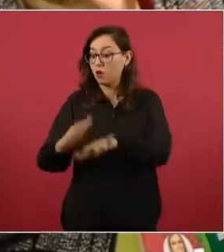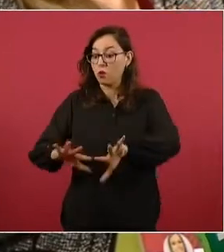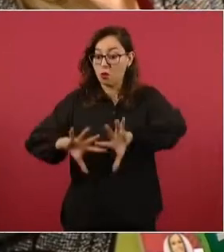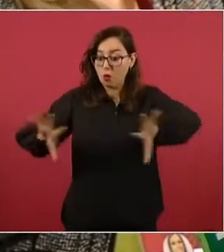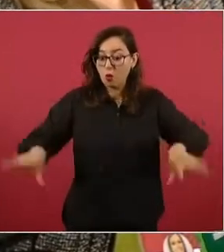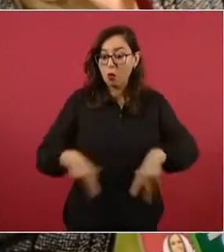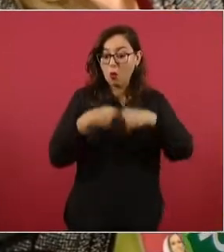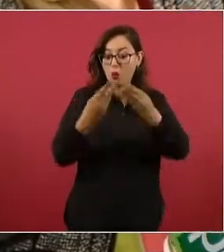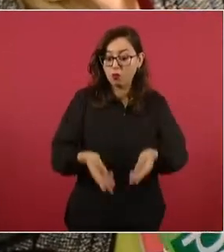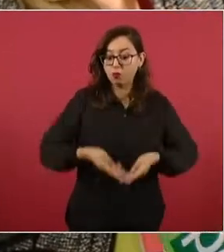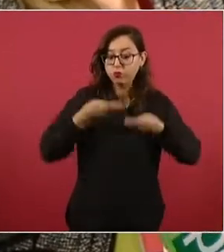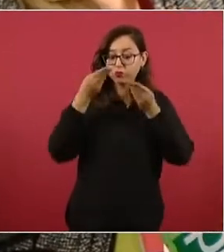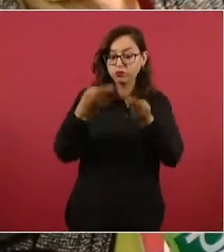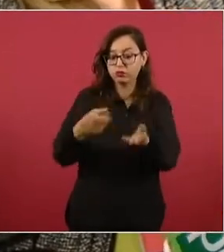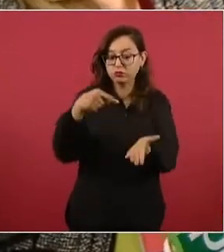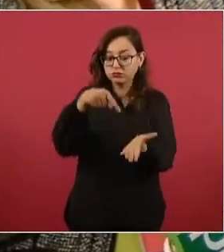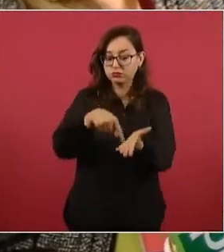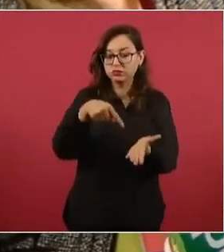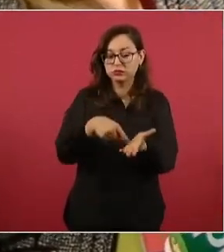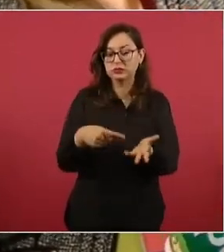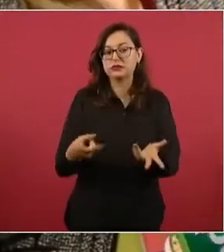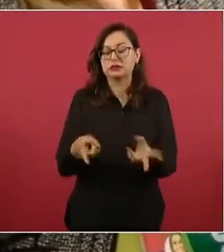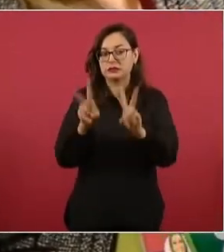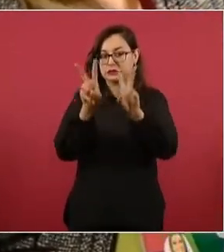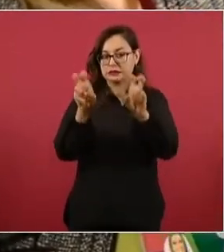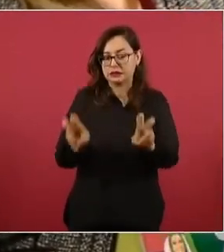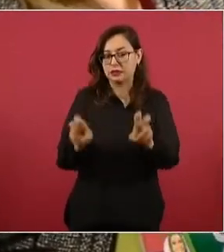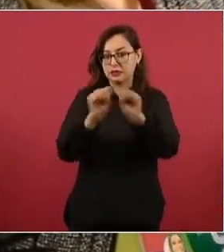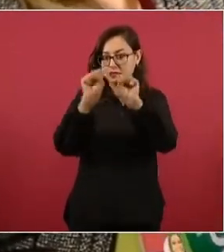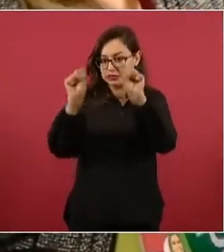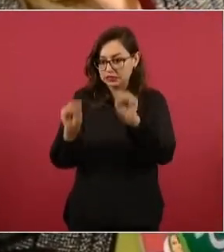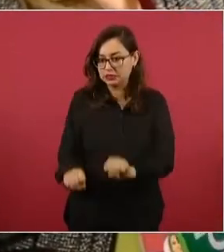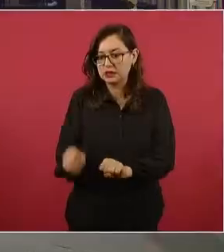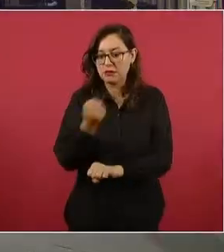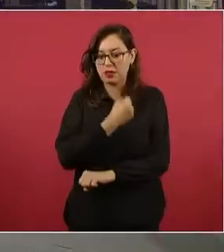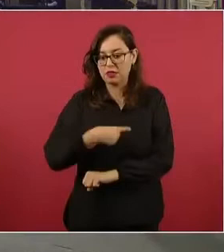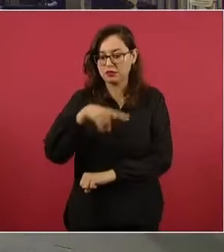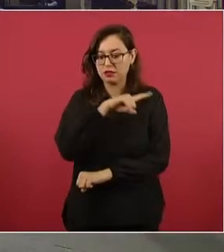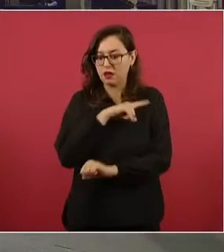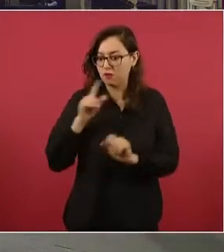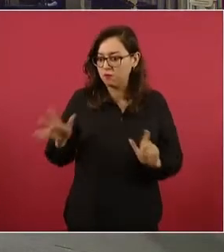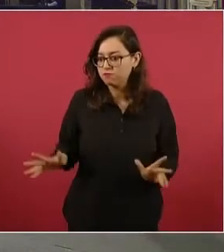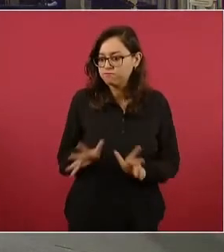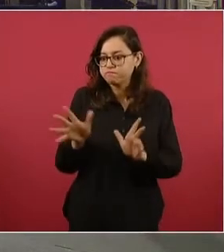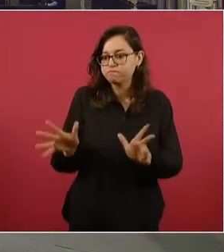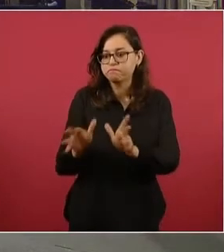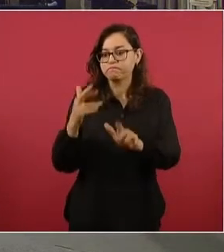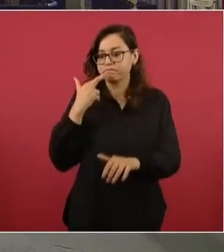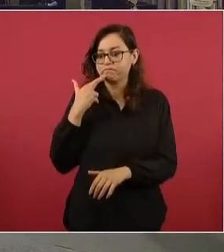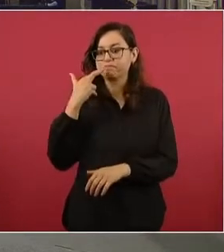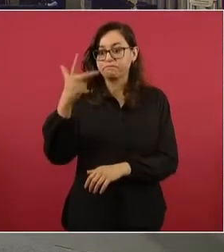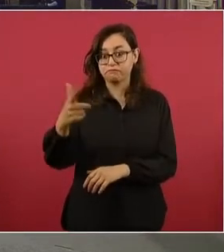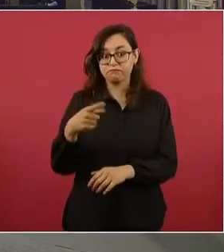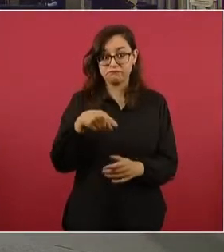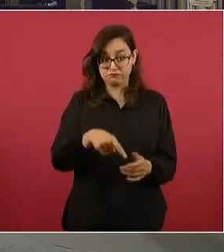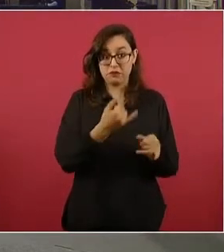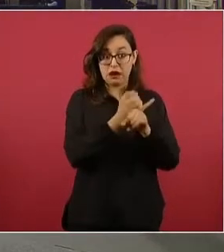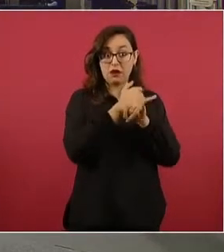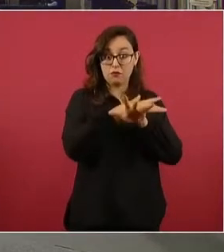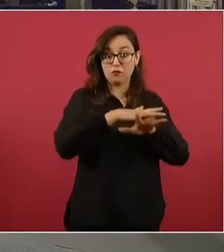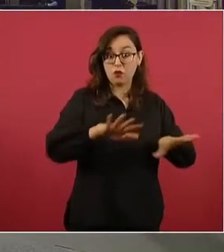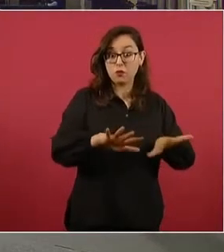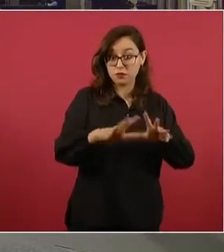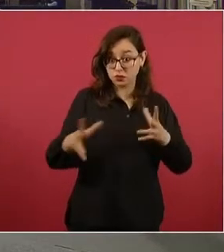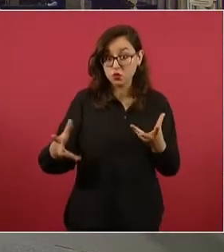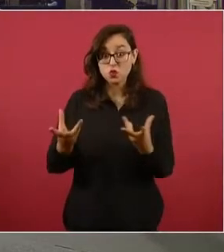para brindar, para fortalecer el sistema público de salud en México, para todo este programa que se está anunciando aquí todos